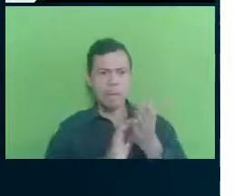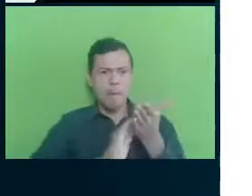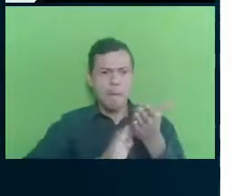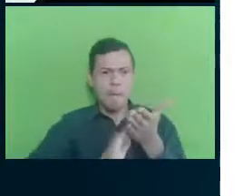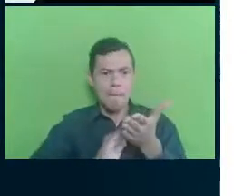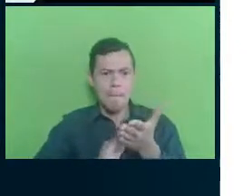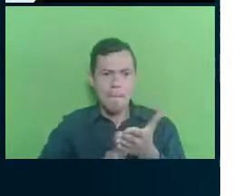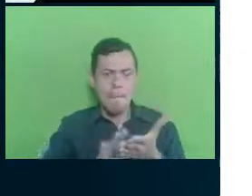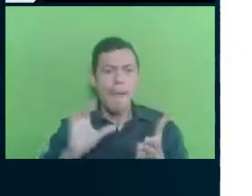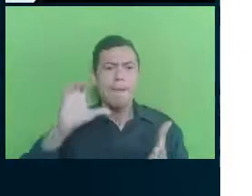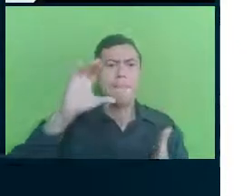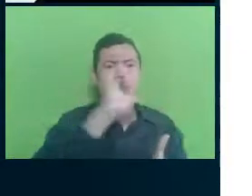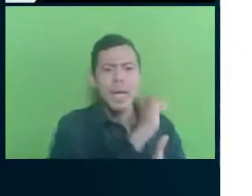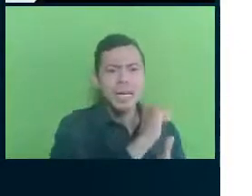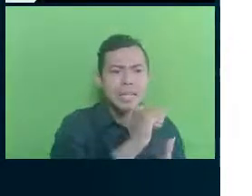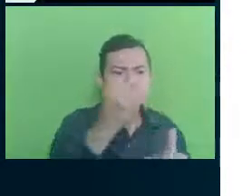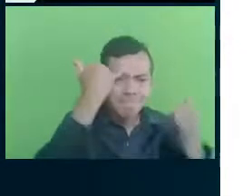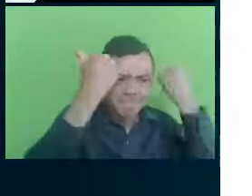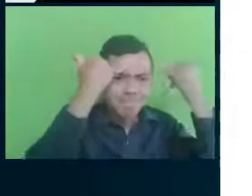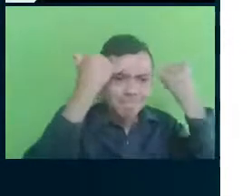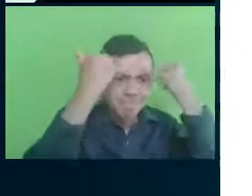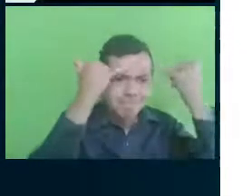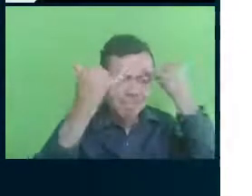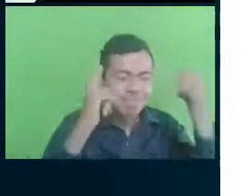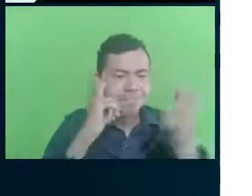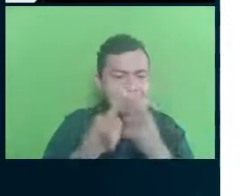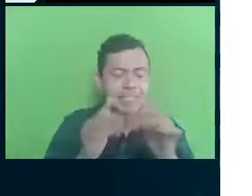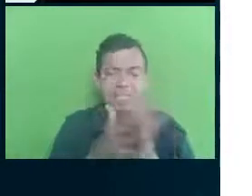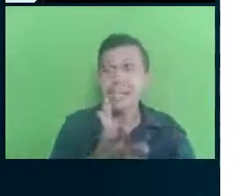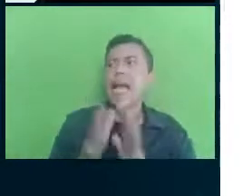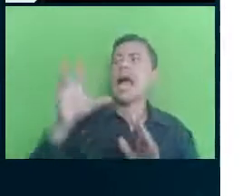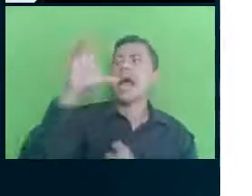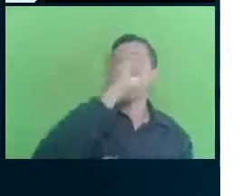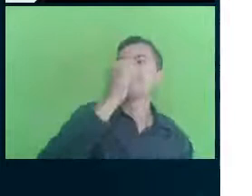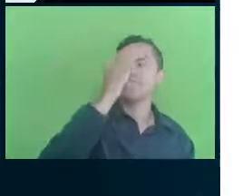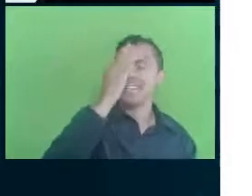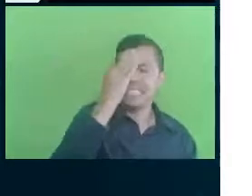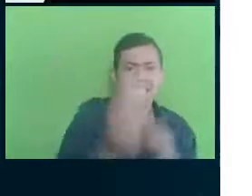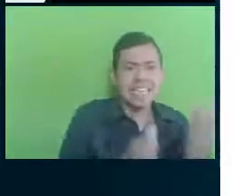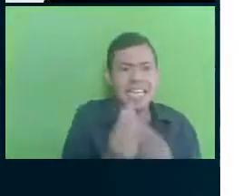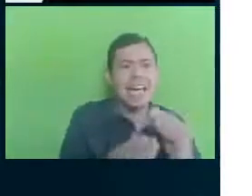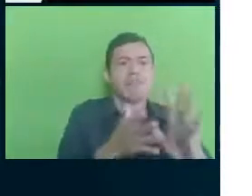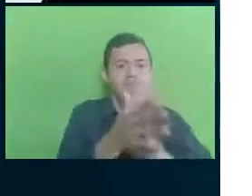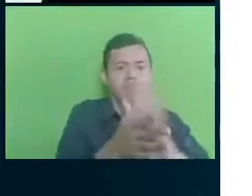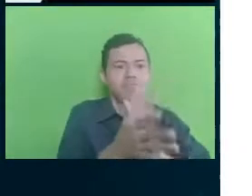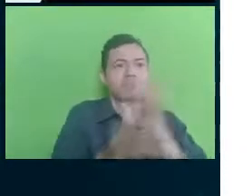forma proactiva reaccionar a lo que sabían que iba a suceder en el futuro.